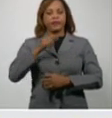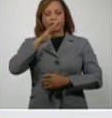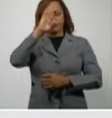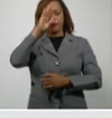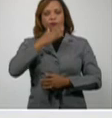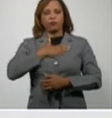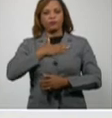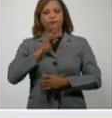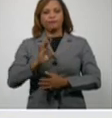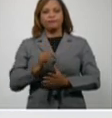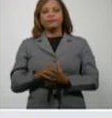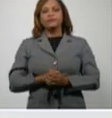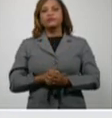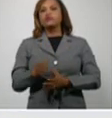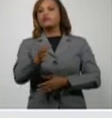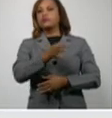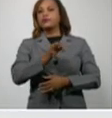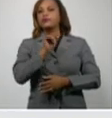en su territorio.